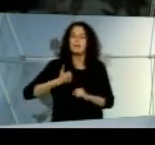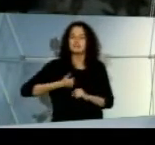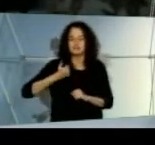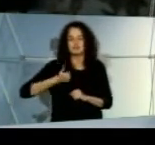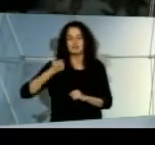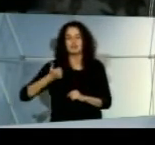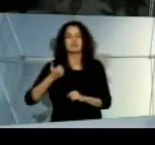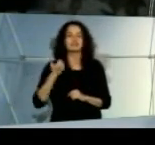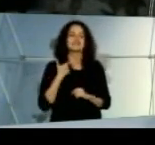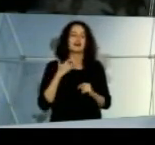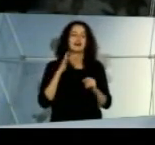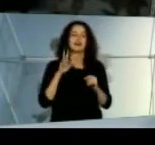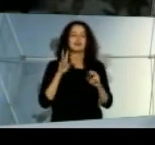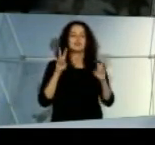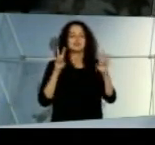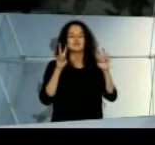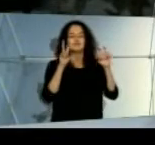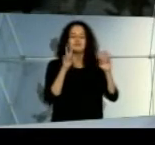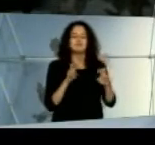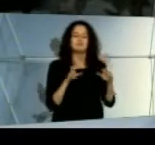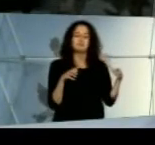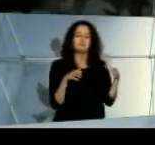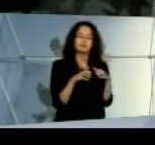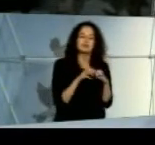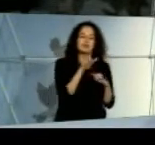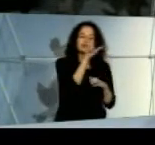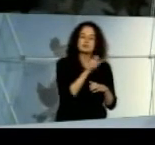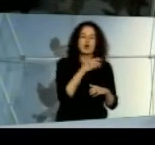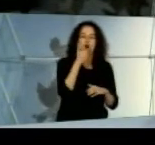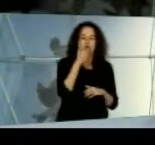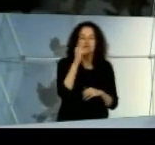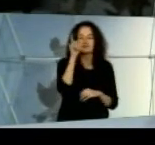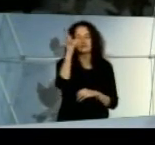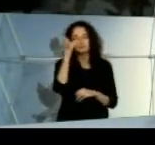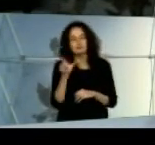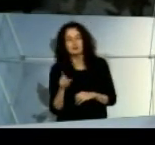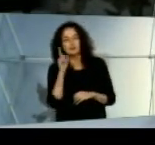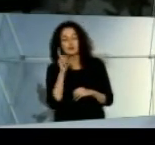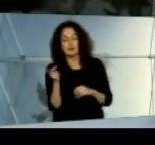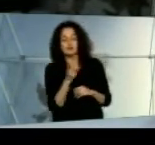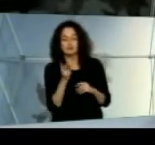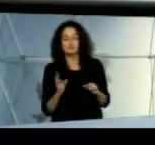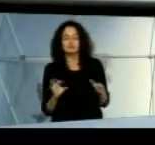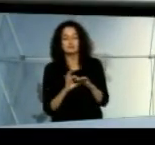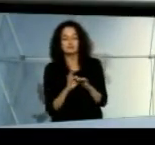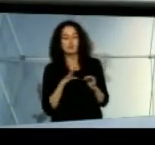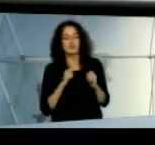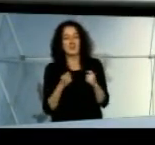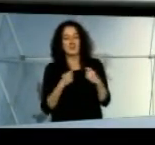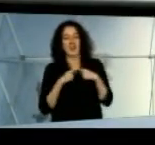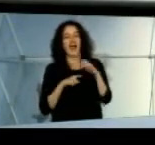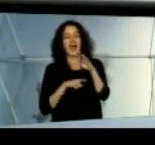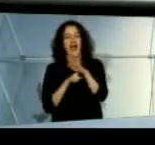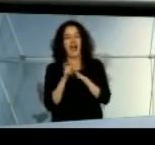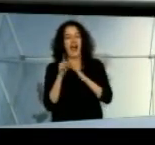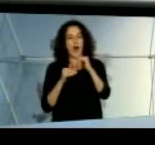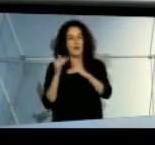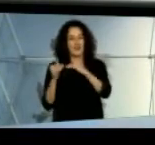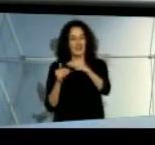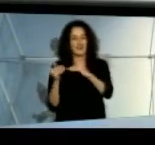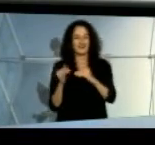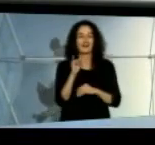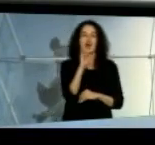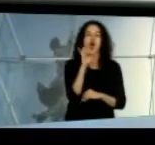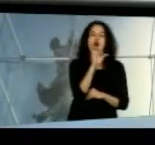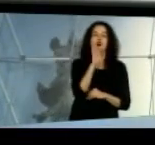entre oyentes y sordos es lo que nos hace avanzar y congeniar entre ambos. Pues José Antonio, esto ha sido, bueno, pues